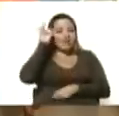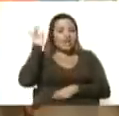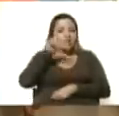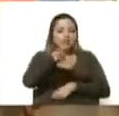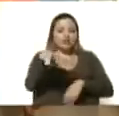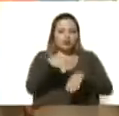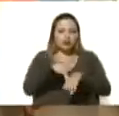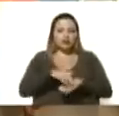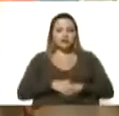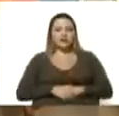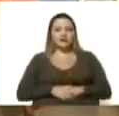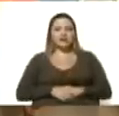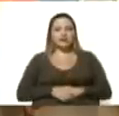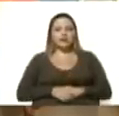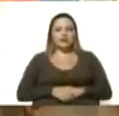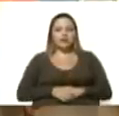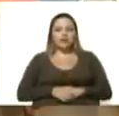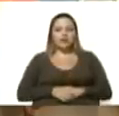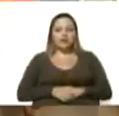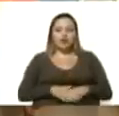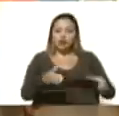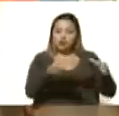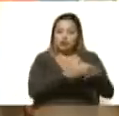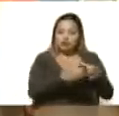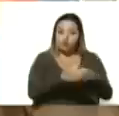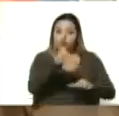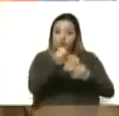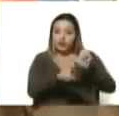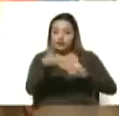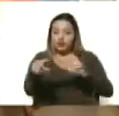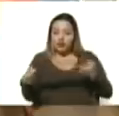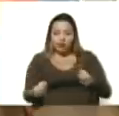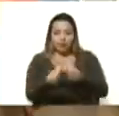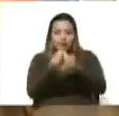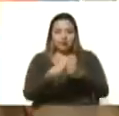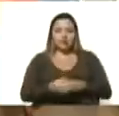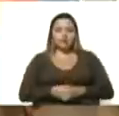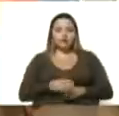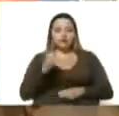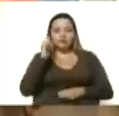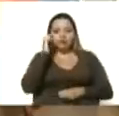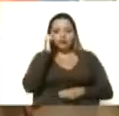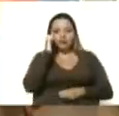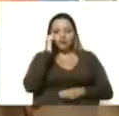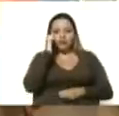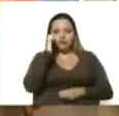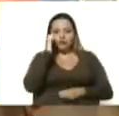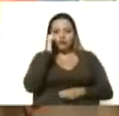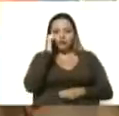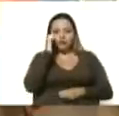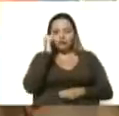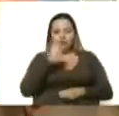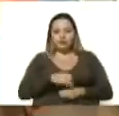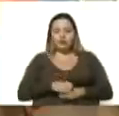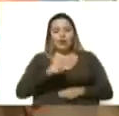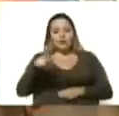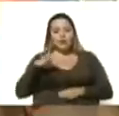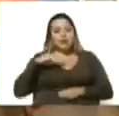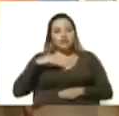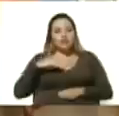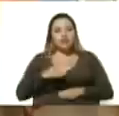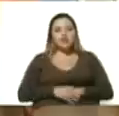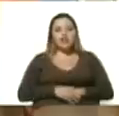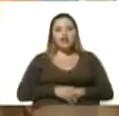nacionales, órganos auxiliares que también acompañaron, aparte del GOE, CICPC con